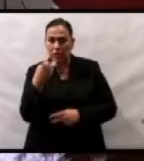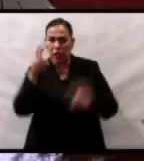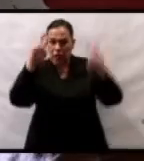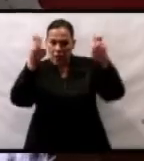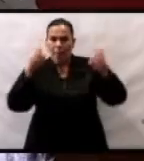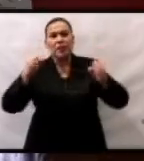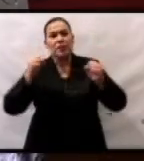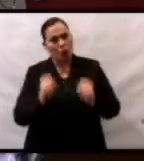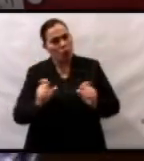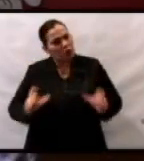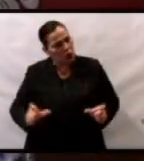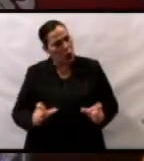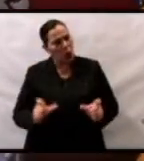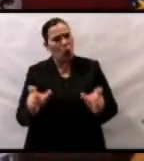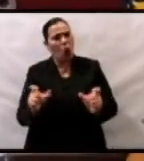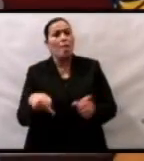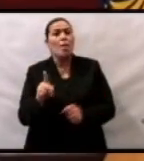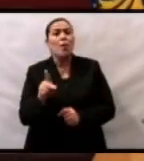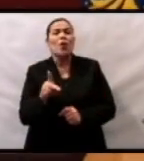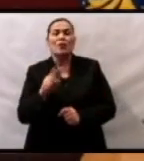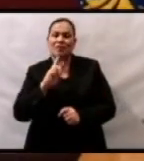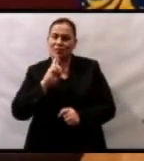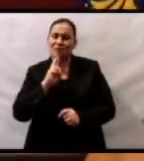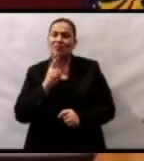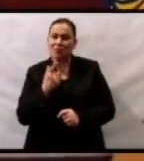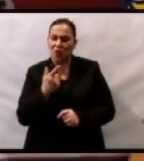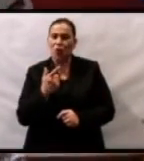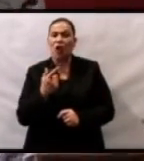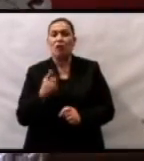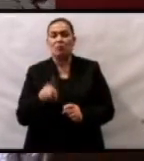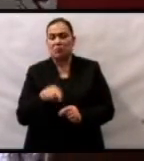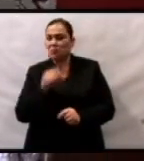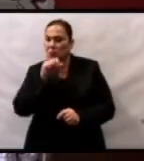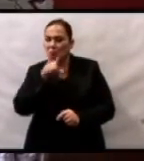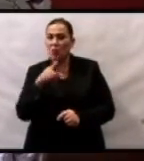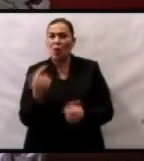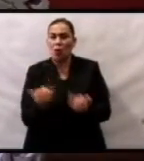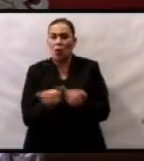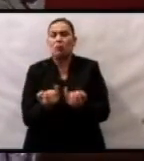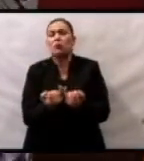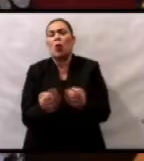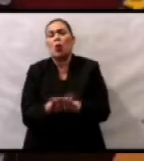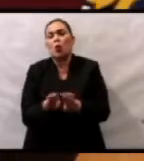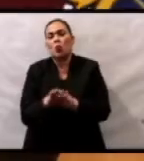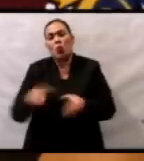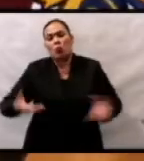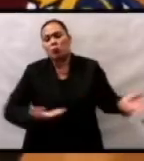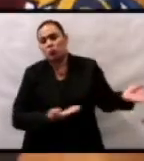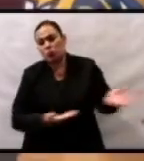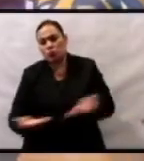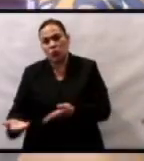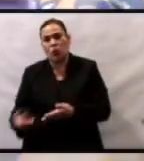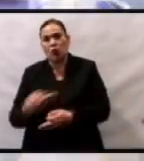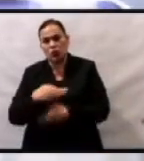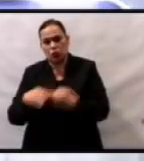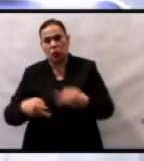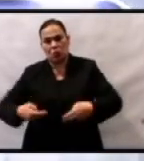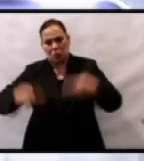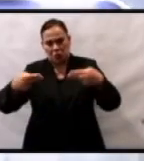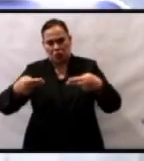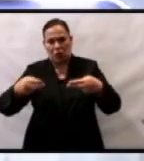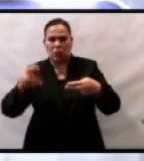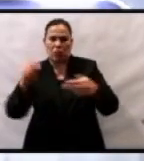seguridad, sino también es un tema que ayuda a que nuestros productos lleguen de la mejor manera y que con ello no se vea mermada la economía